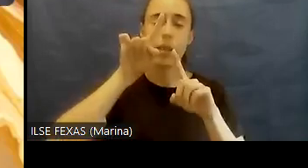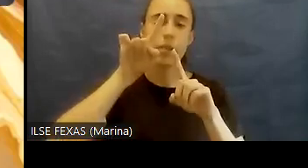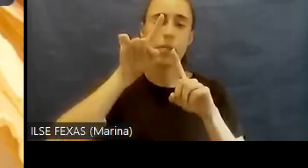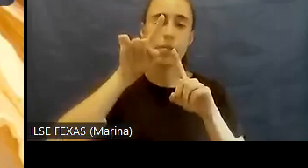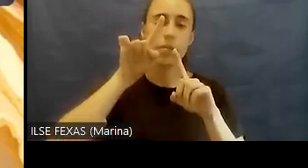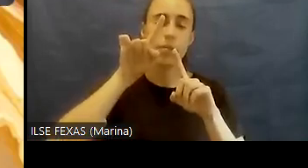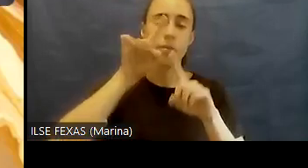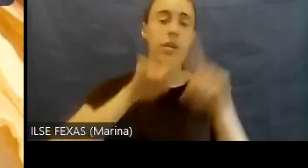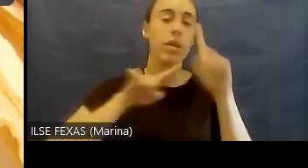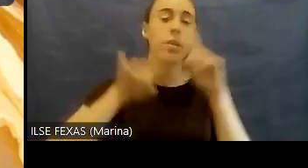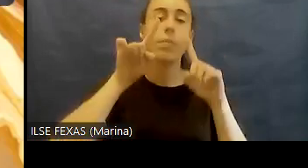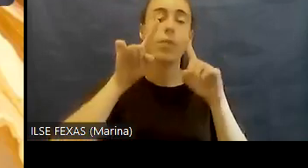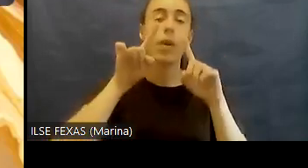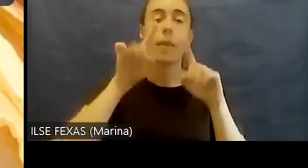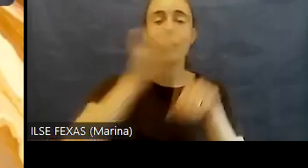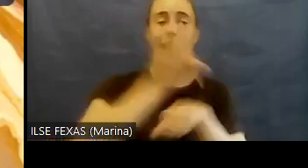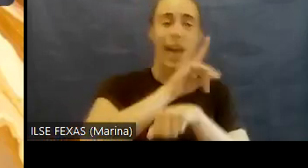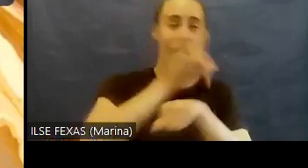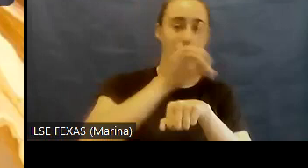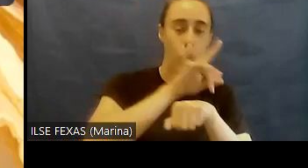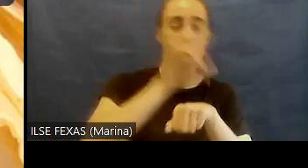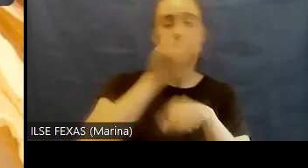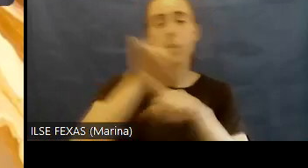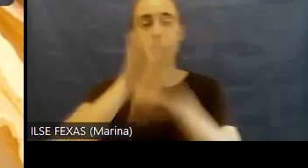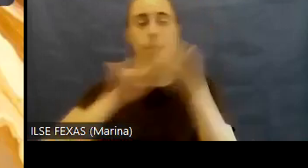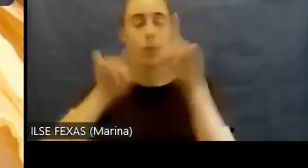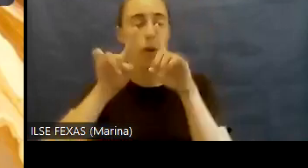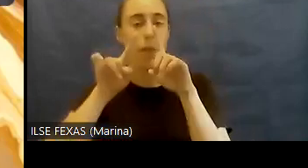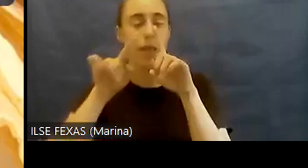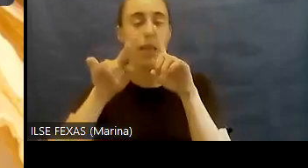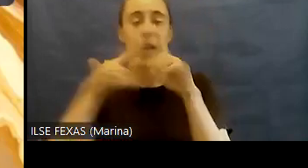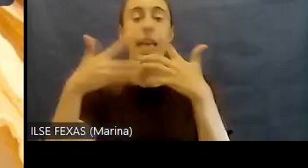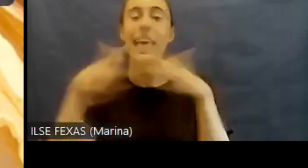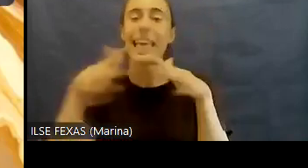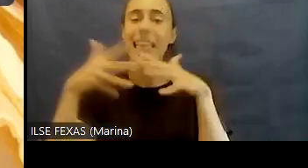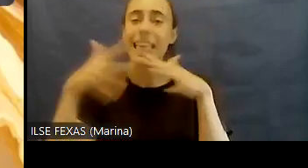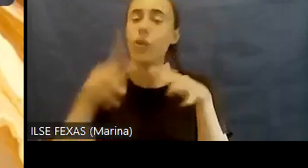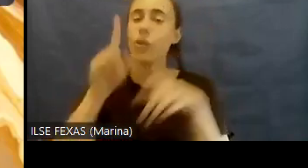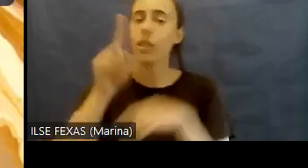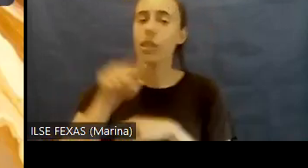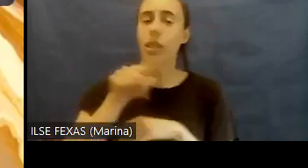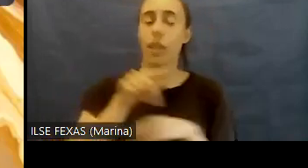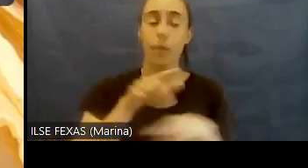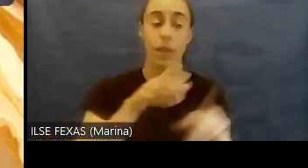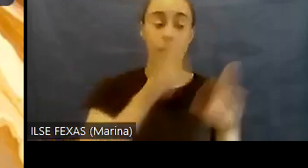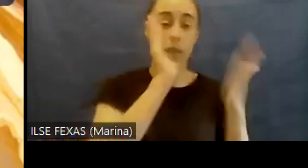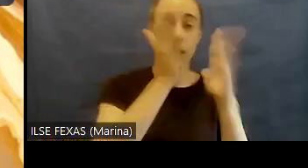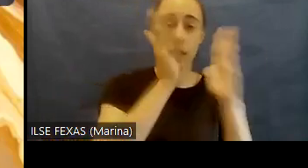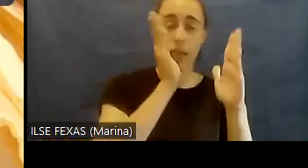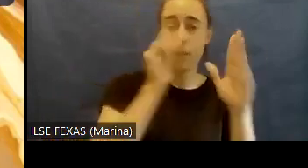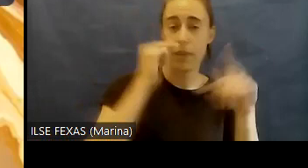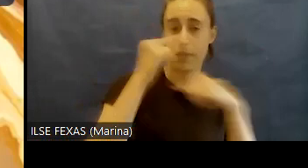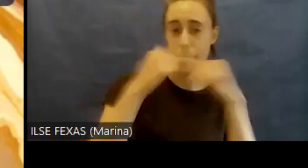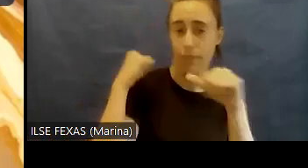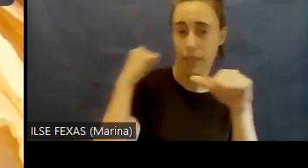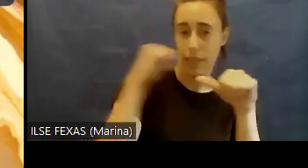de azúcar o los lípidos, y a diferencia de los tratamientos de síntesis habituales,